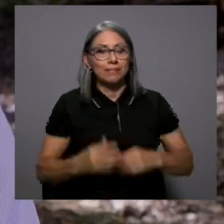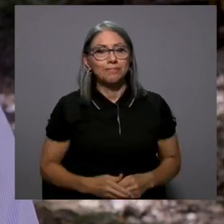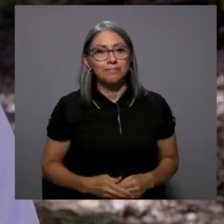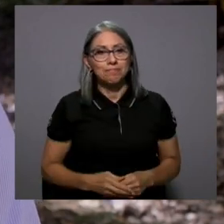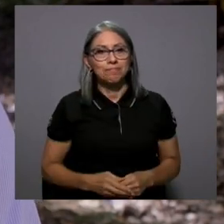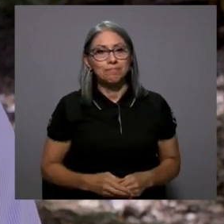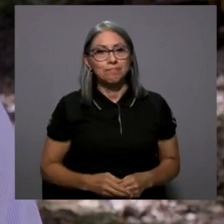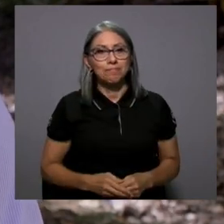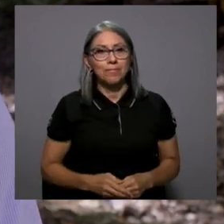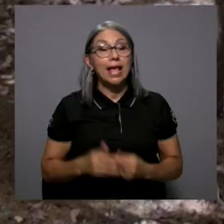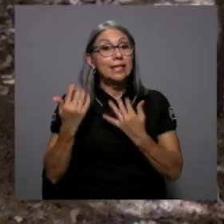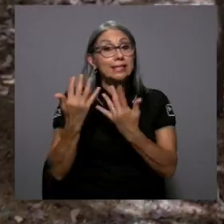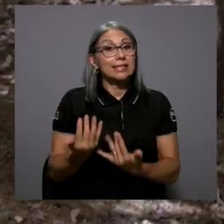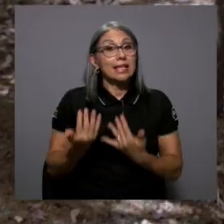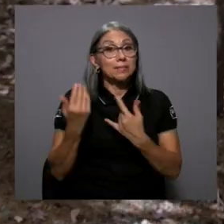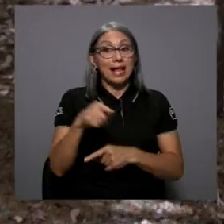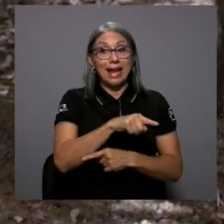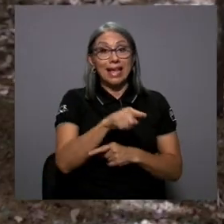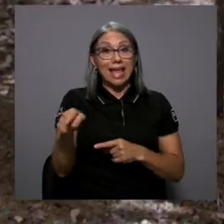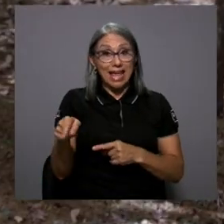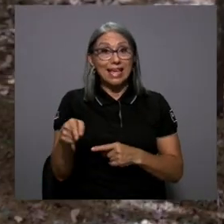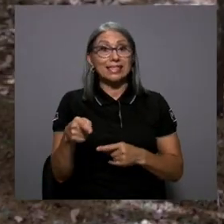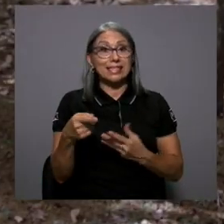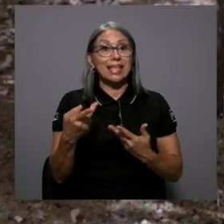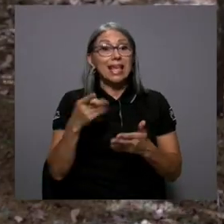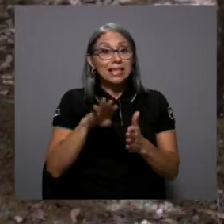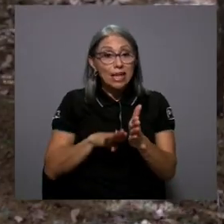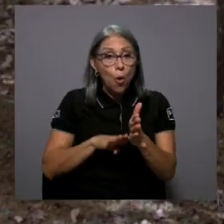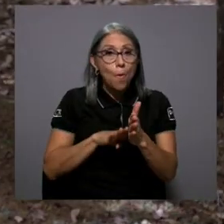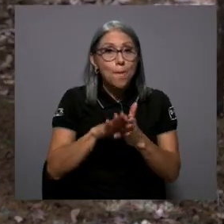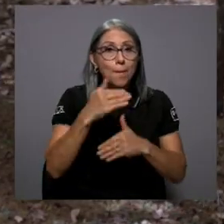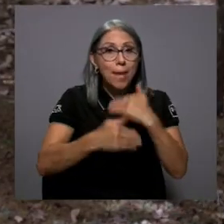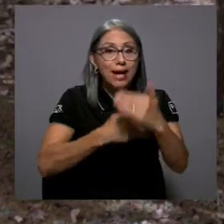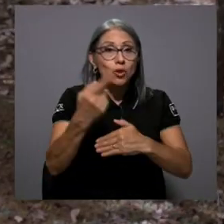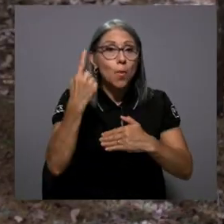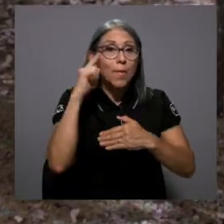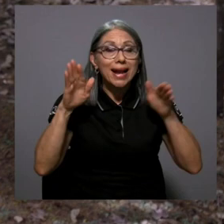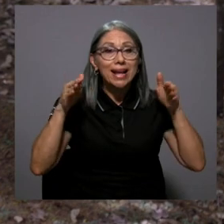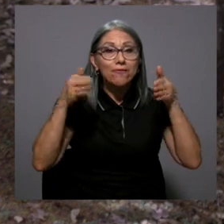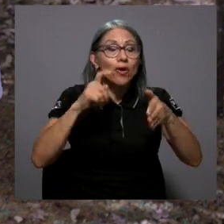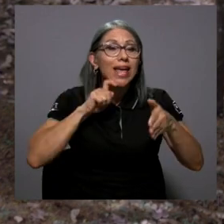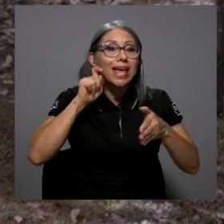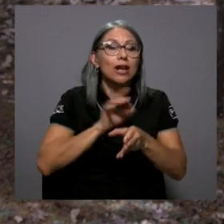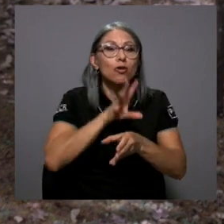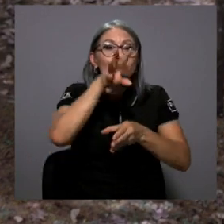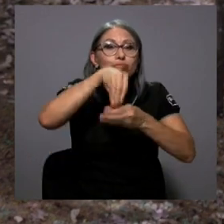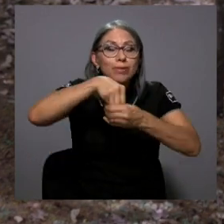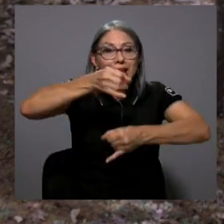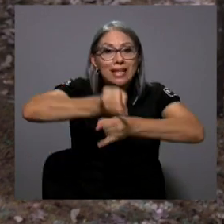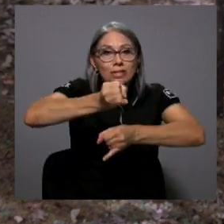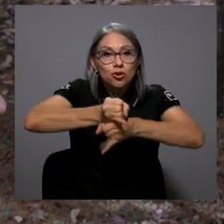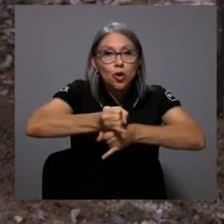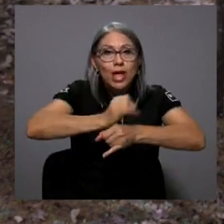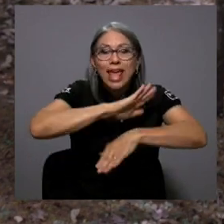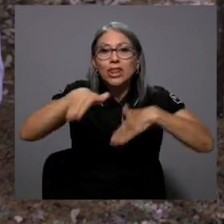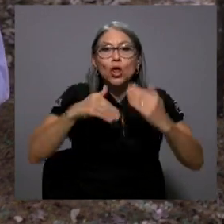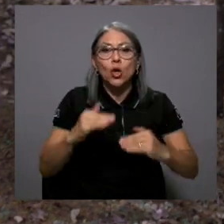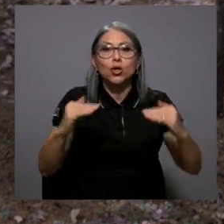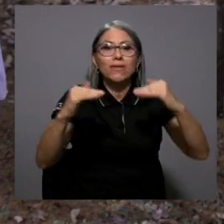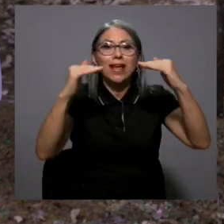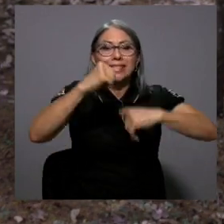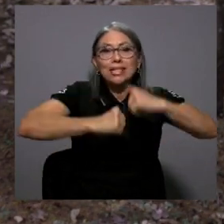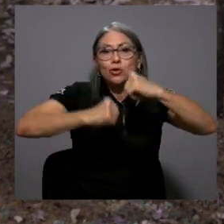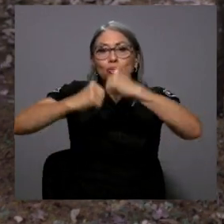social. Se espera que este sea un paso en la institucionalización del enfoque de género en todos sus niveles, estructuras